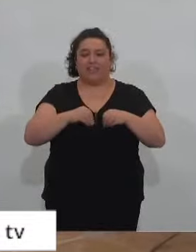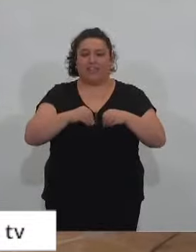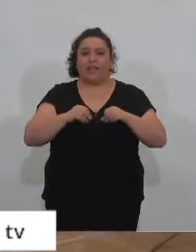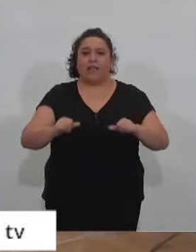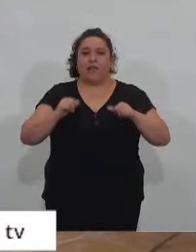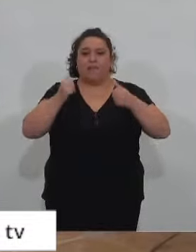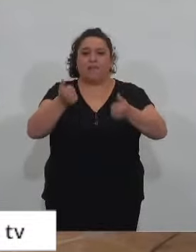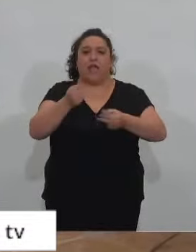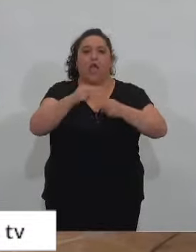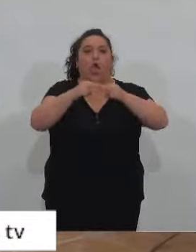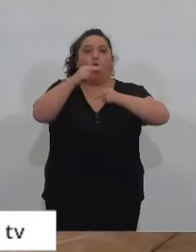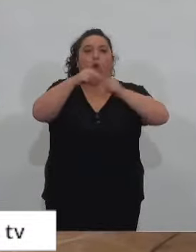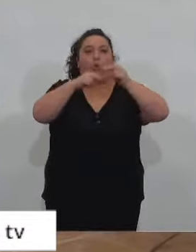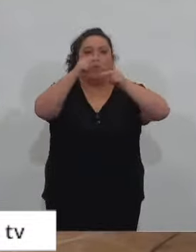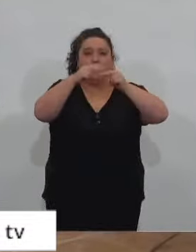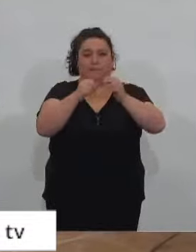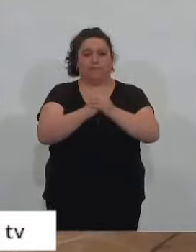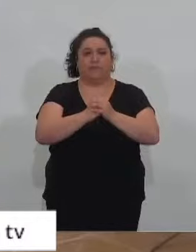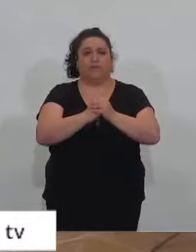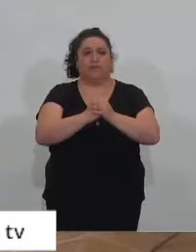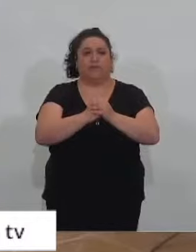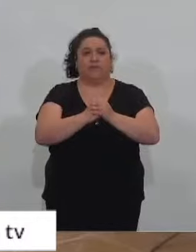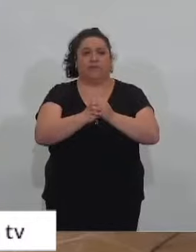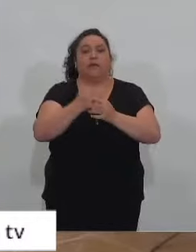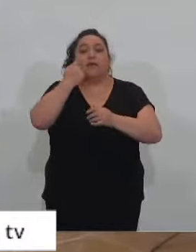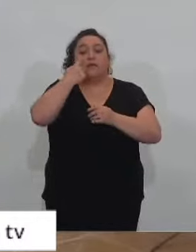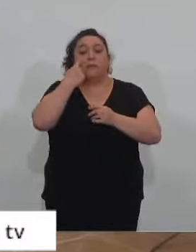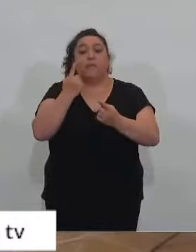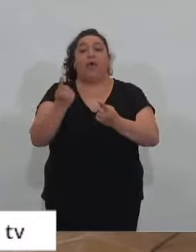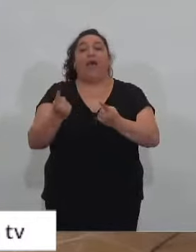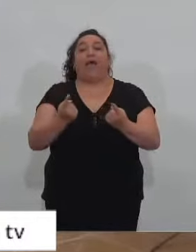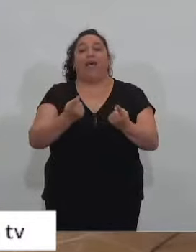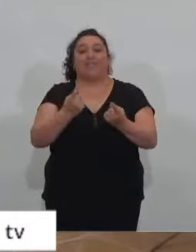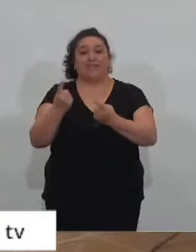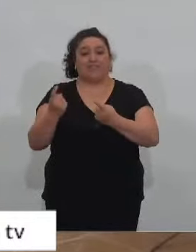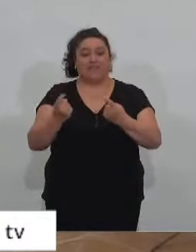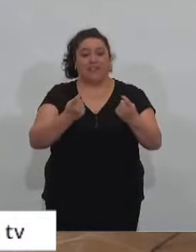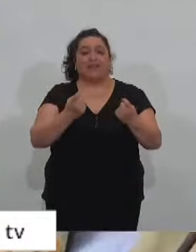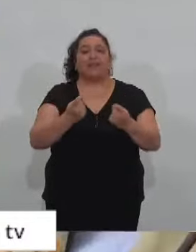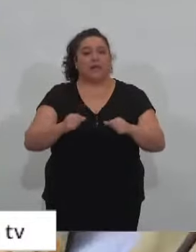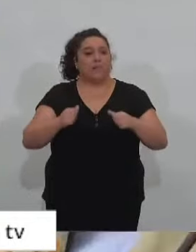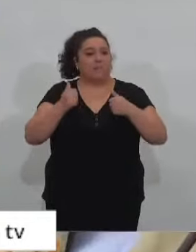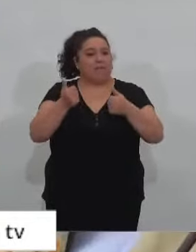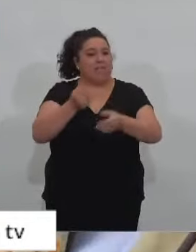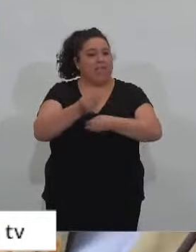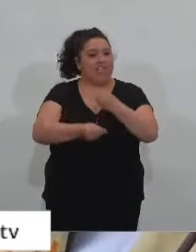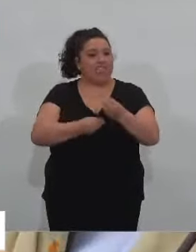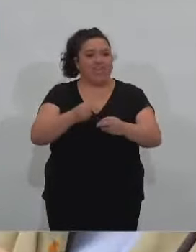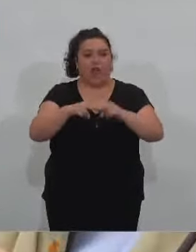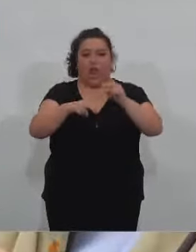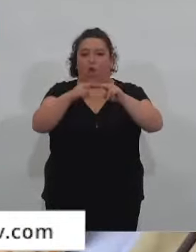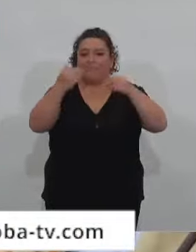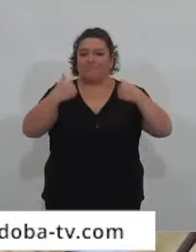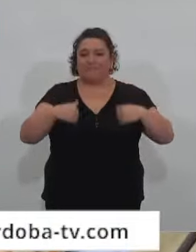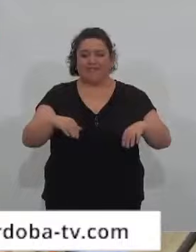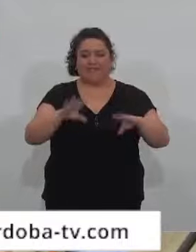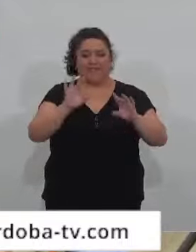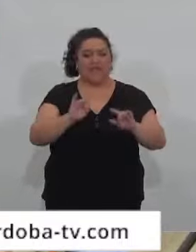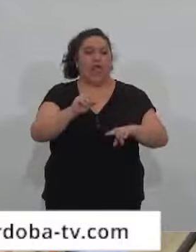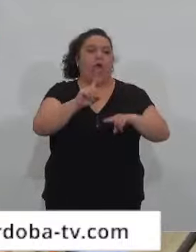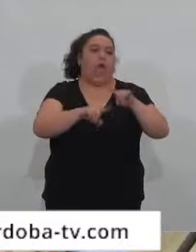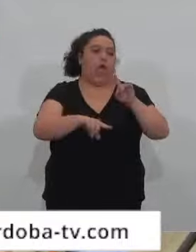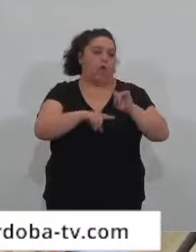Vemos necesario el acometerlas con la mayor brevedad posible. Algunas que eran de menor envergadura se van haciendo con la prestación del servicio